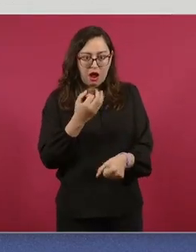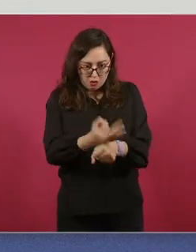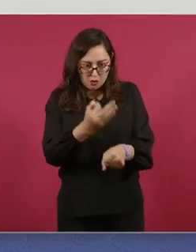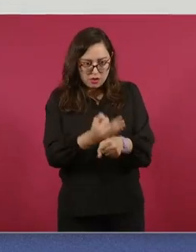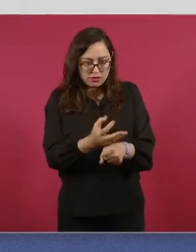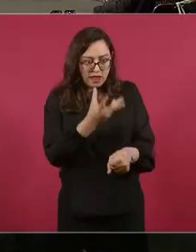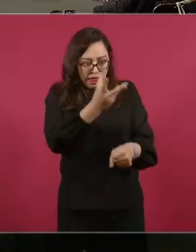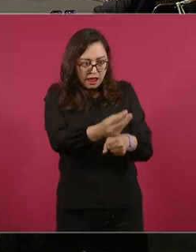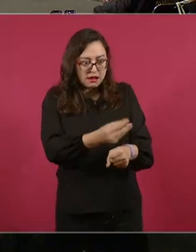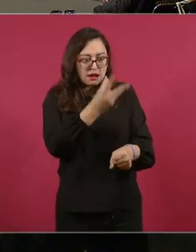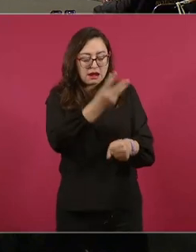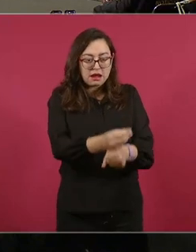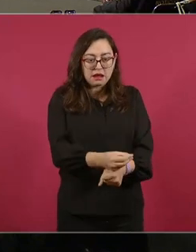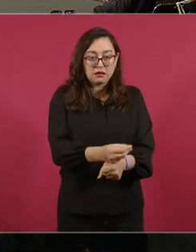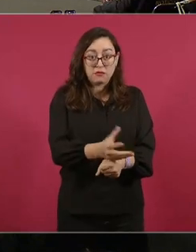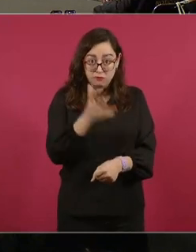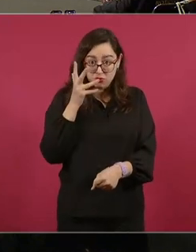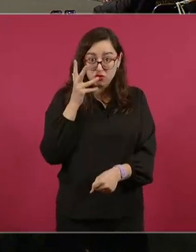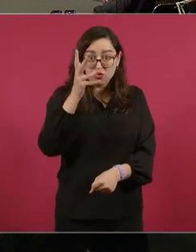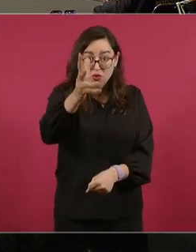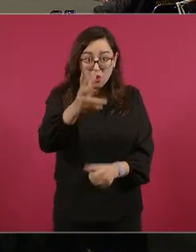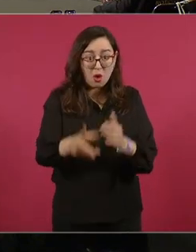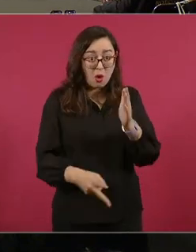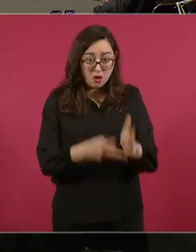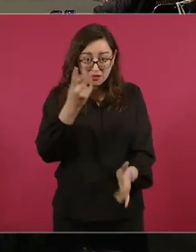Nosotros hicimos este esfuerzo,